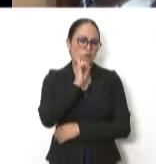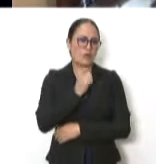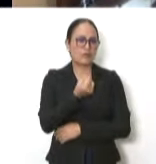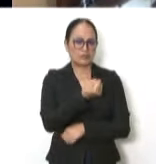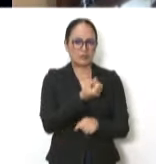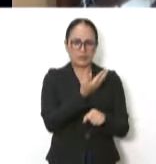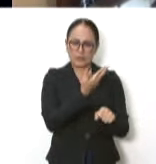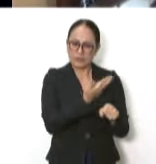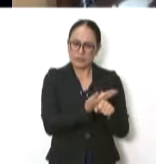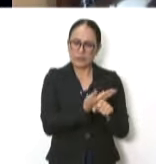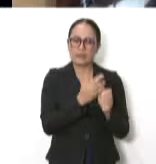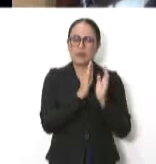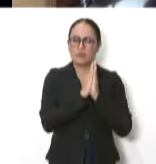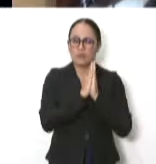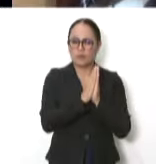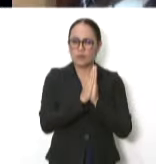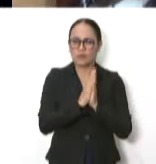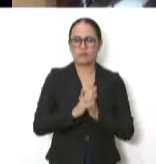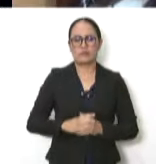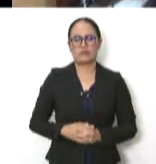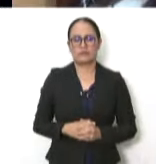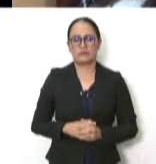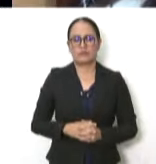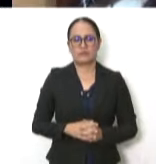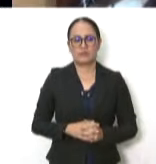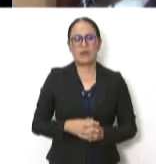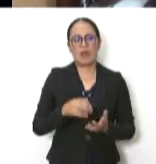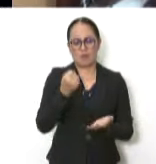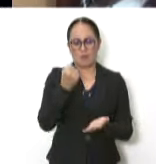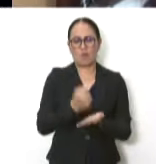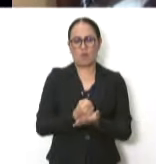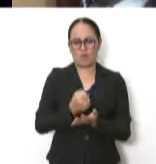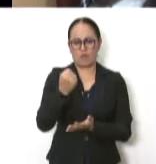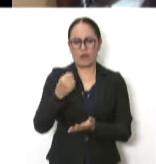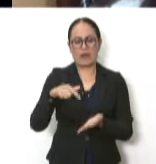haga favor de someter a aprobación